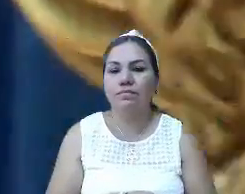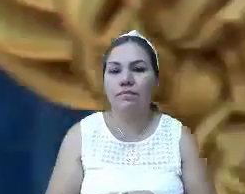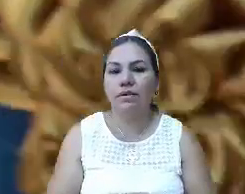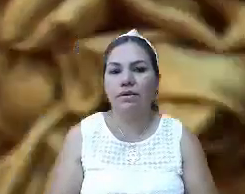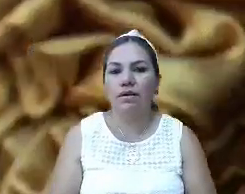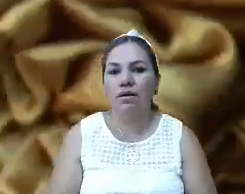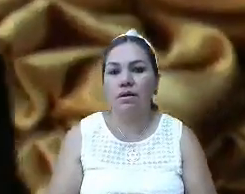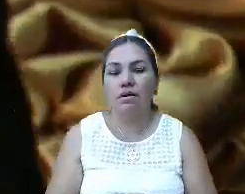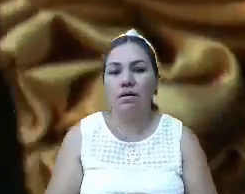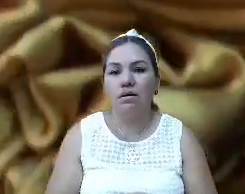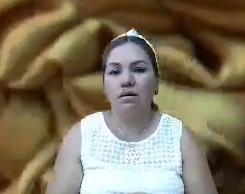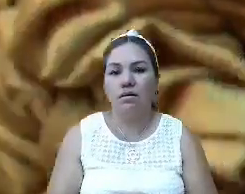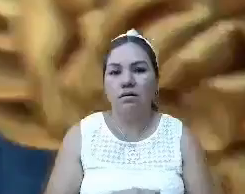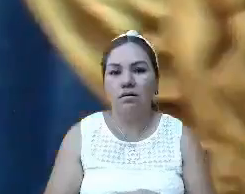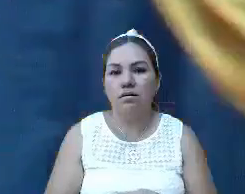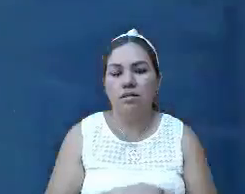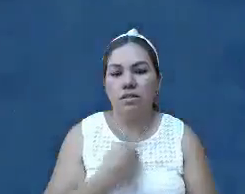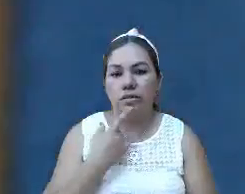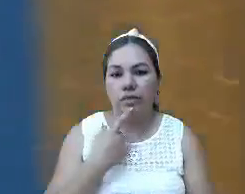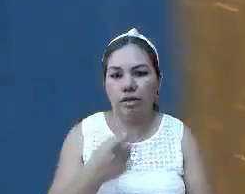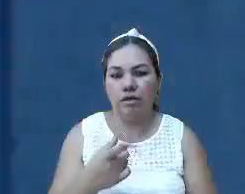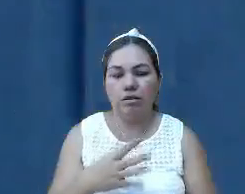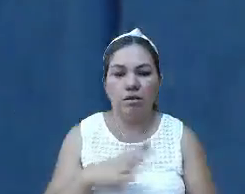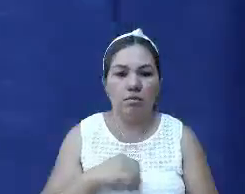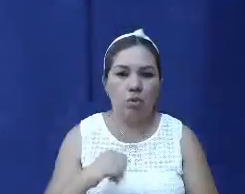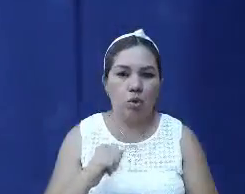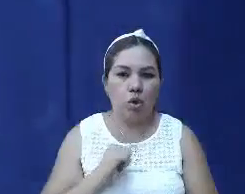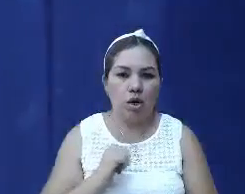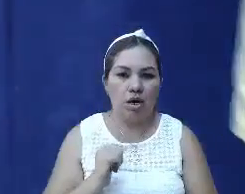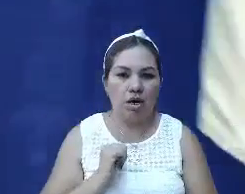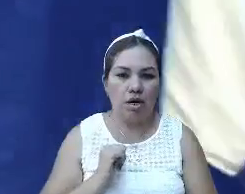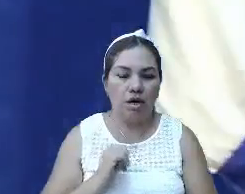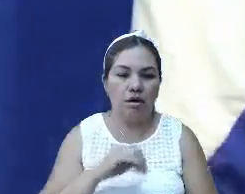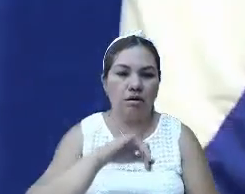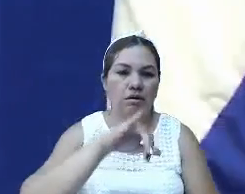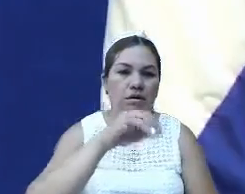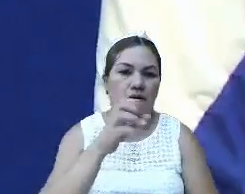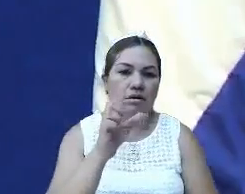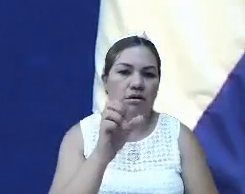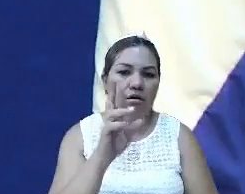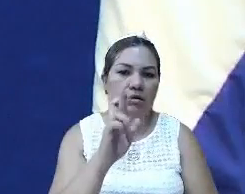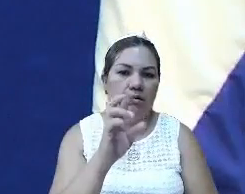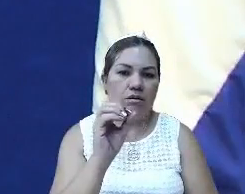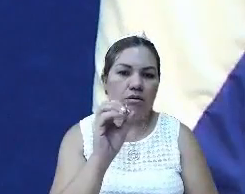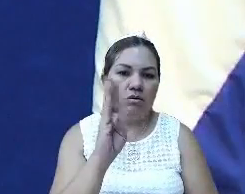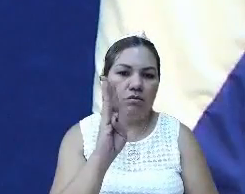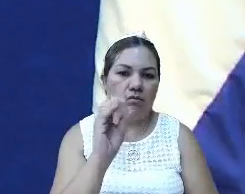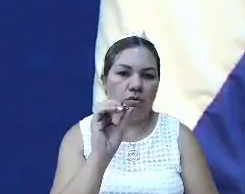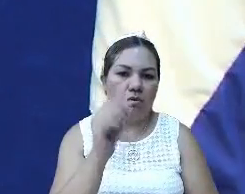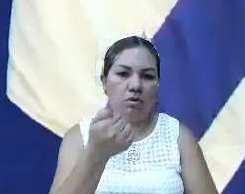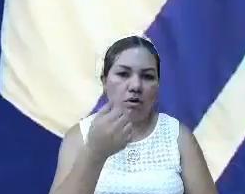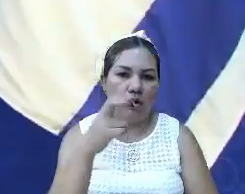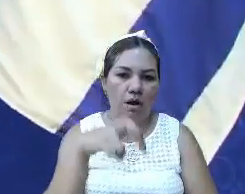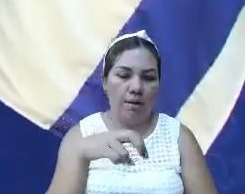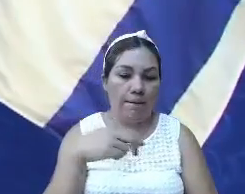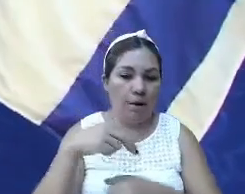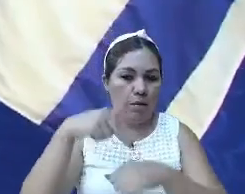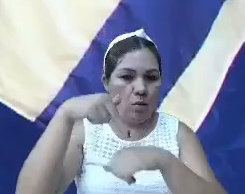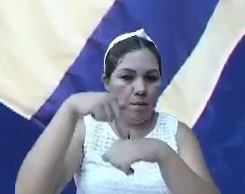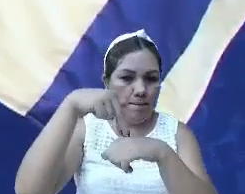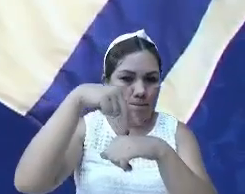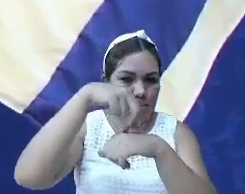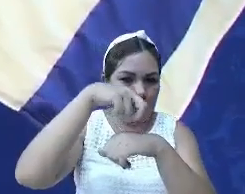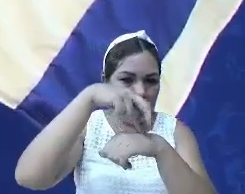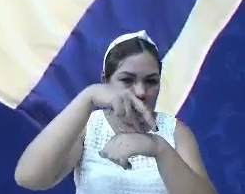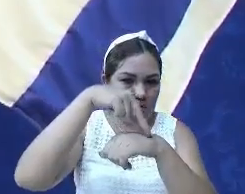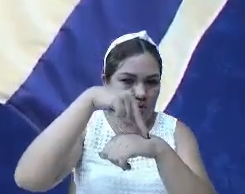Entonces dice que la mujer de Jeroboam entró en la casa del profeta, dio un paso y Dios ya le habló al profeta